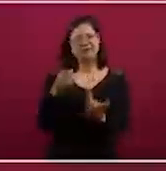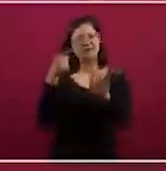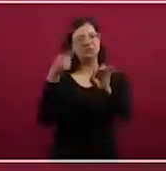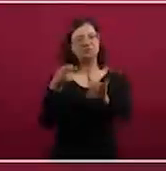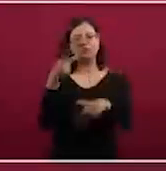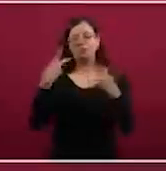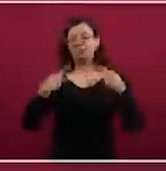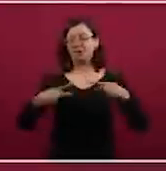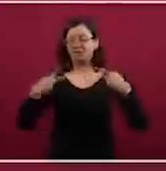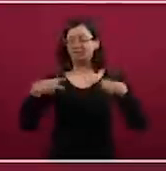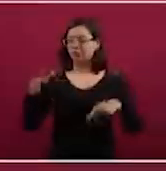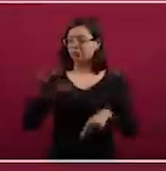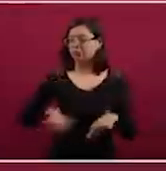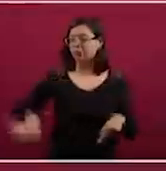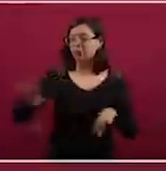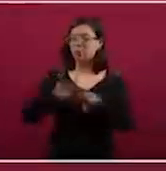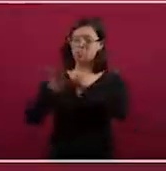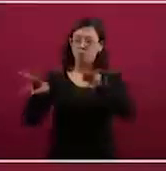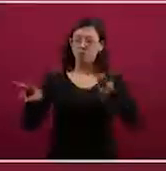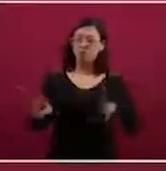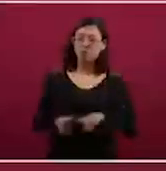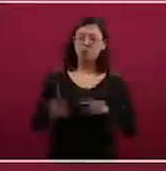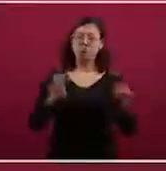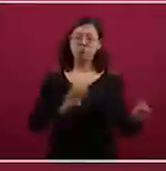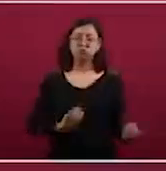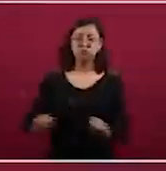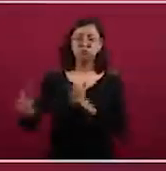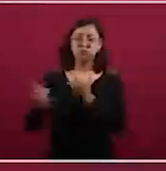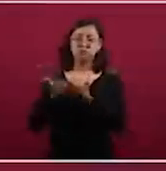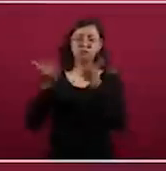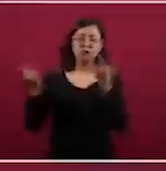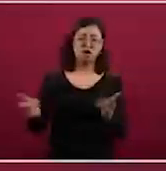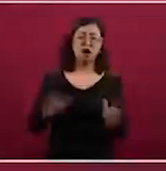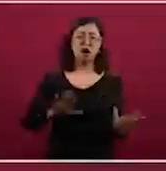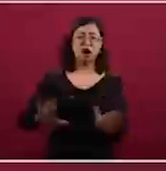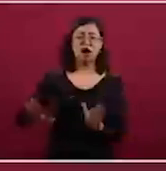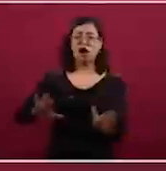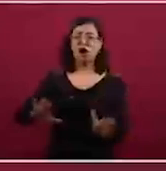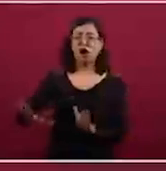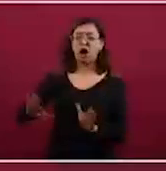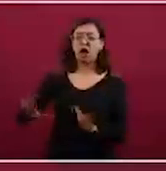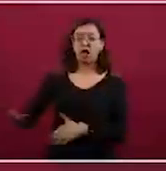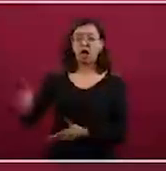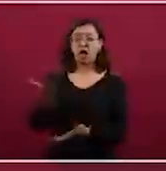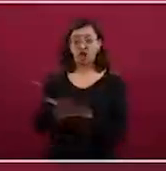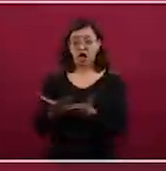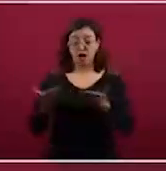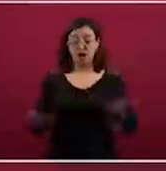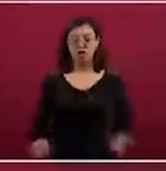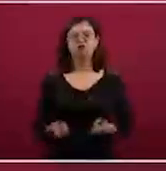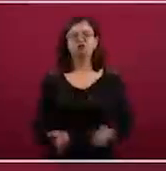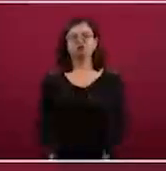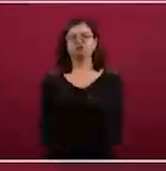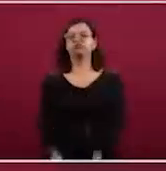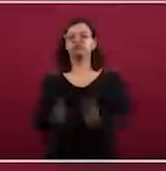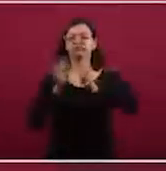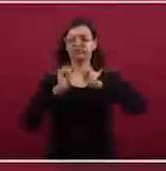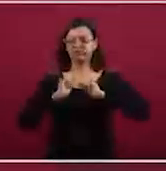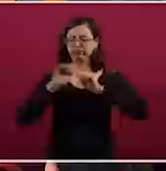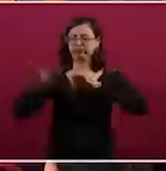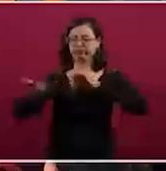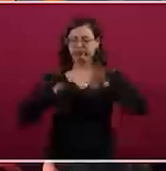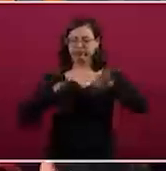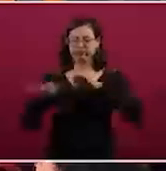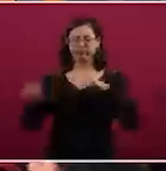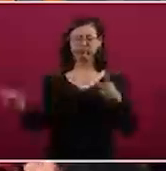las personas más desfavorecidas y abandonadas por la historia, nos comprometemos a trabajar, primero, para